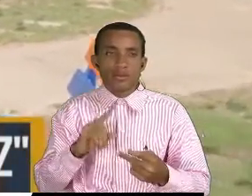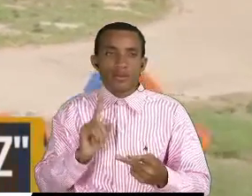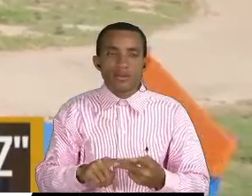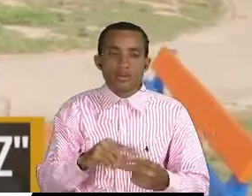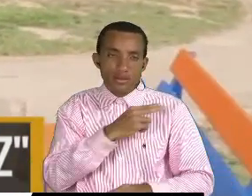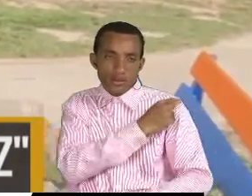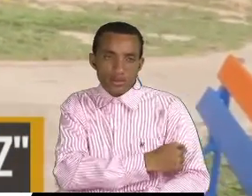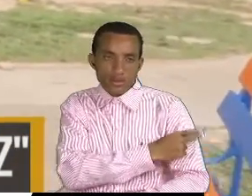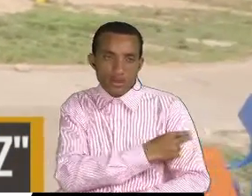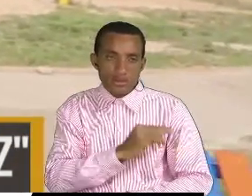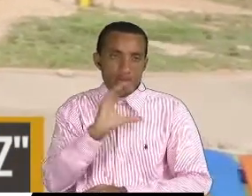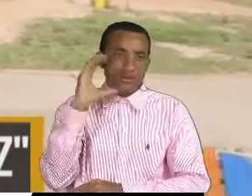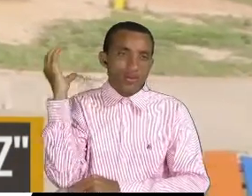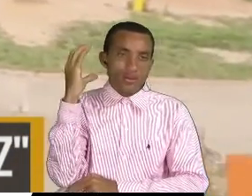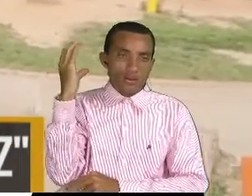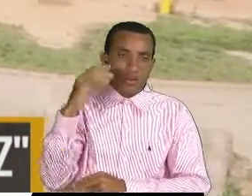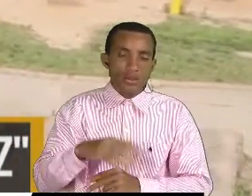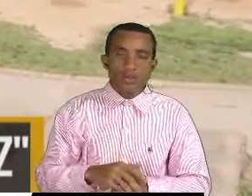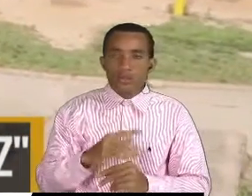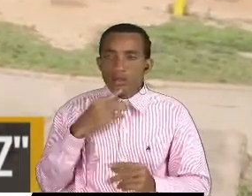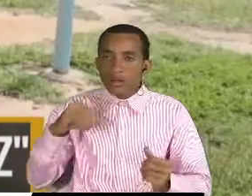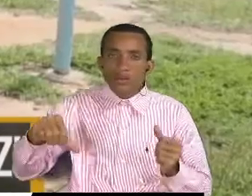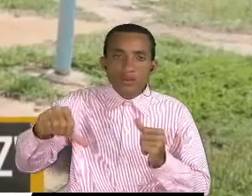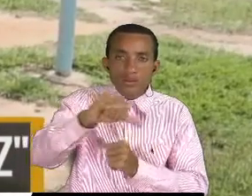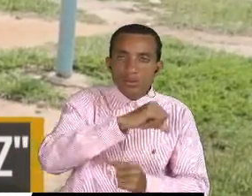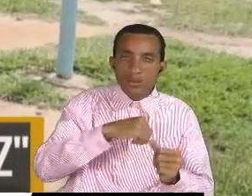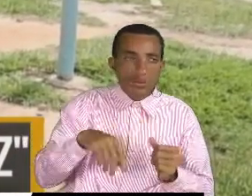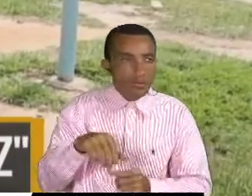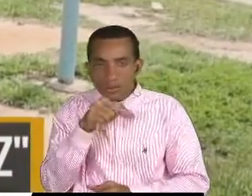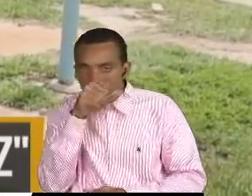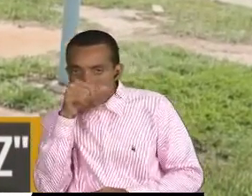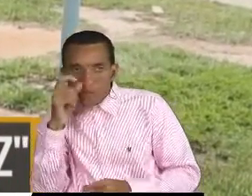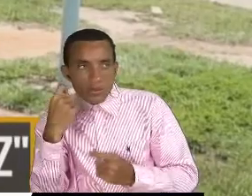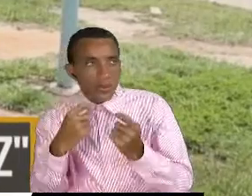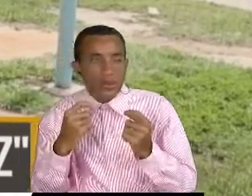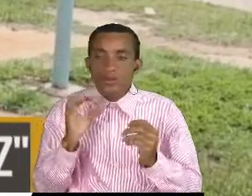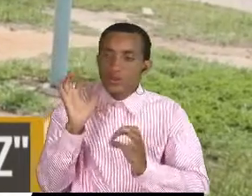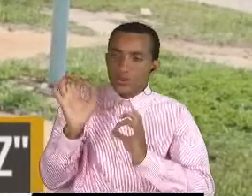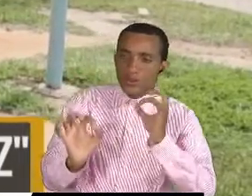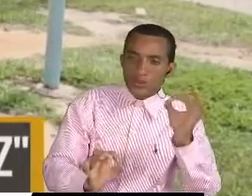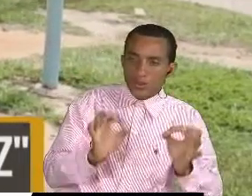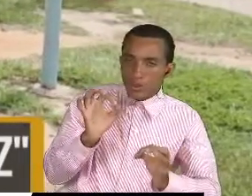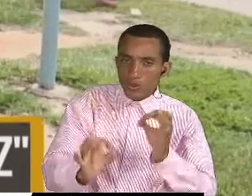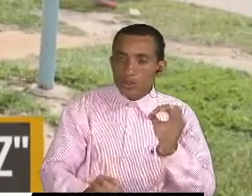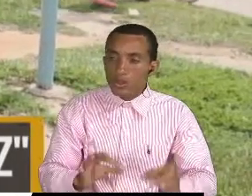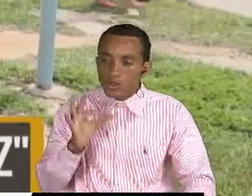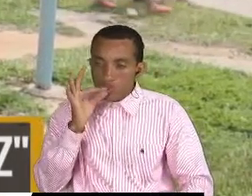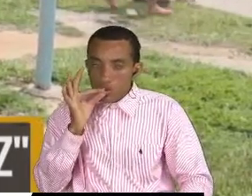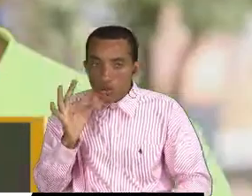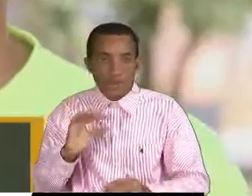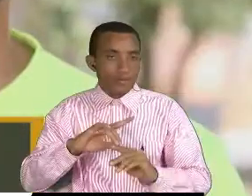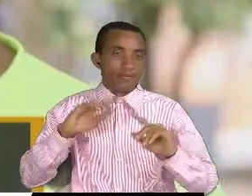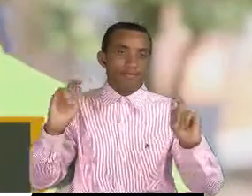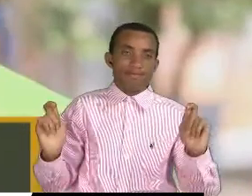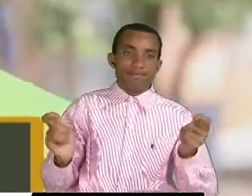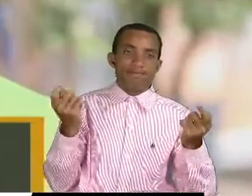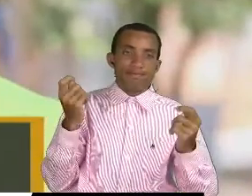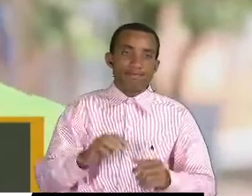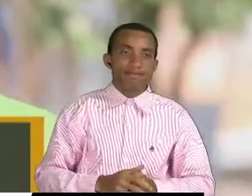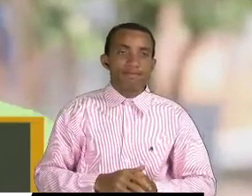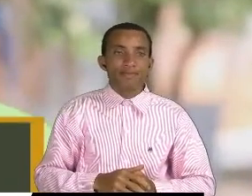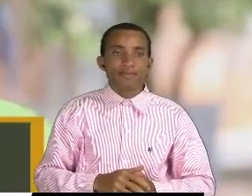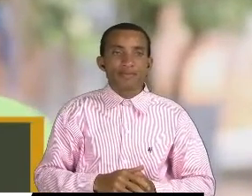la iniciativa, busca cerrar la brecha del microtráfico y el consumo de drogas en niños, niñas y adolescentes del municipio. Es